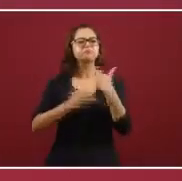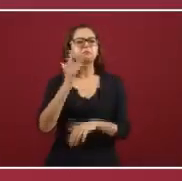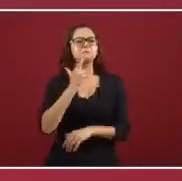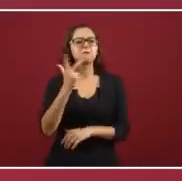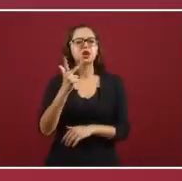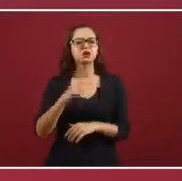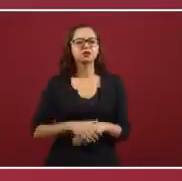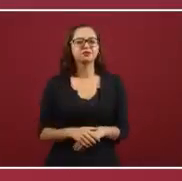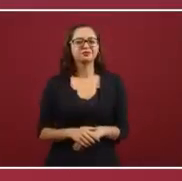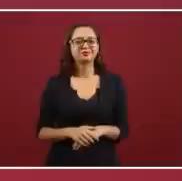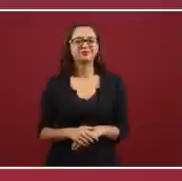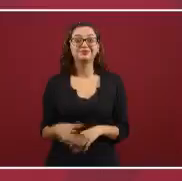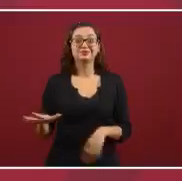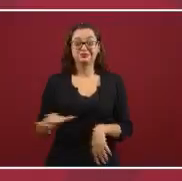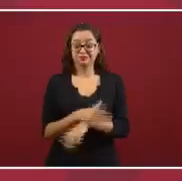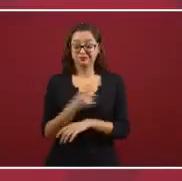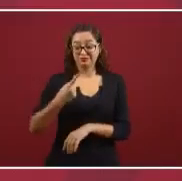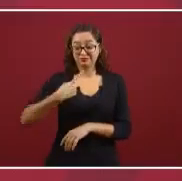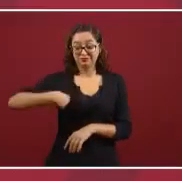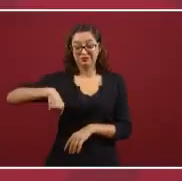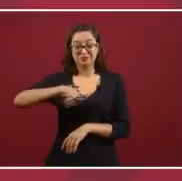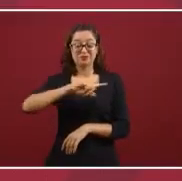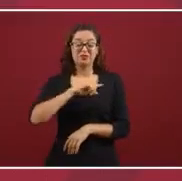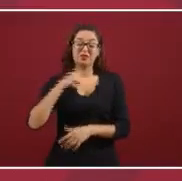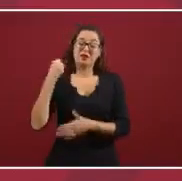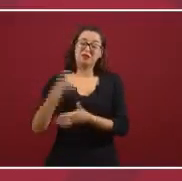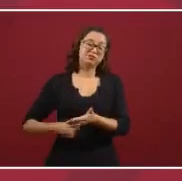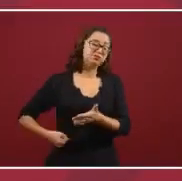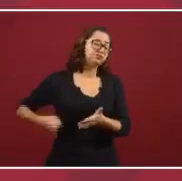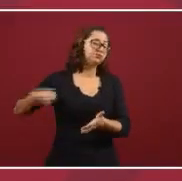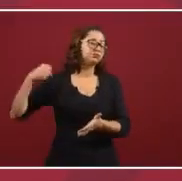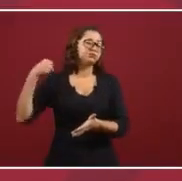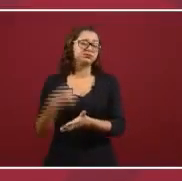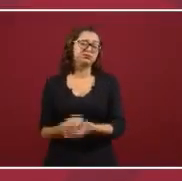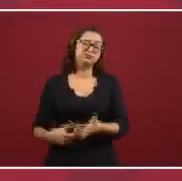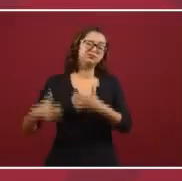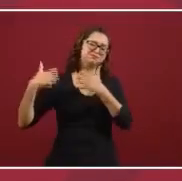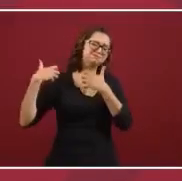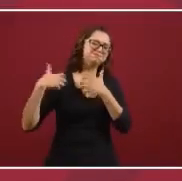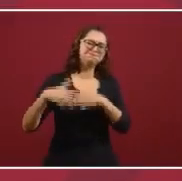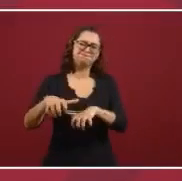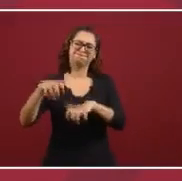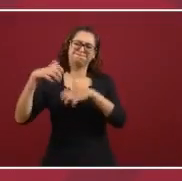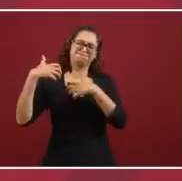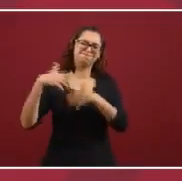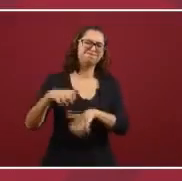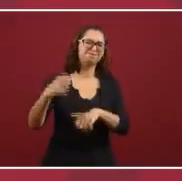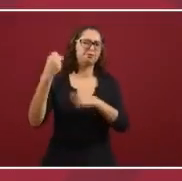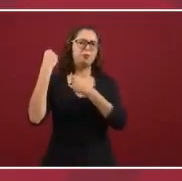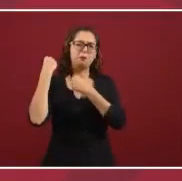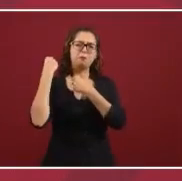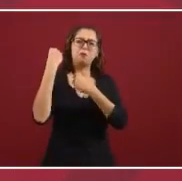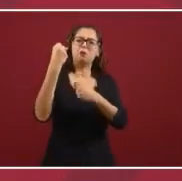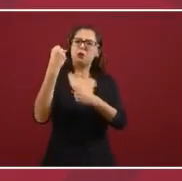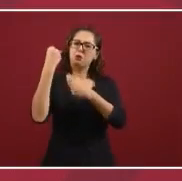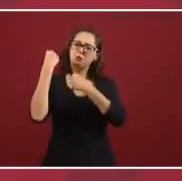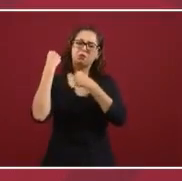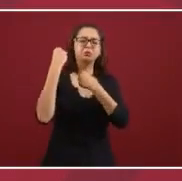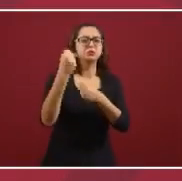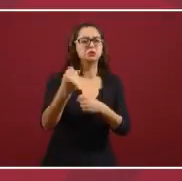Porque nosotros, claro que protestamos muchísimo, pero con la no violencia.